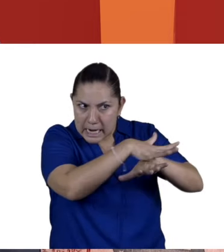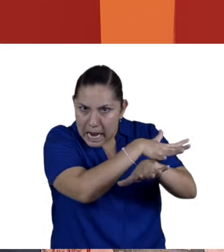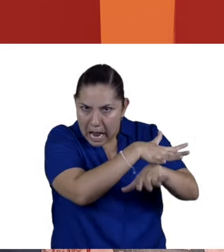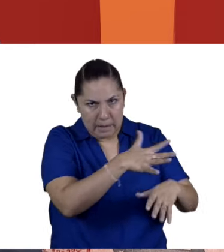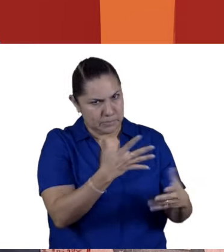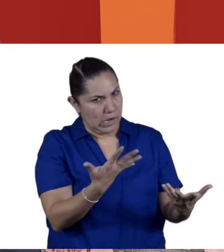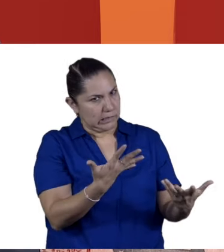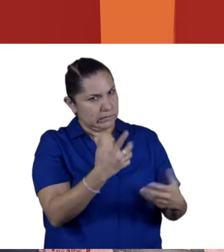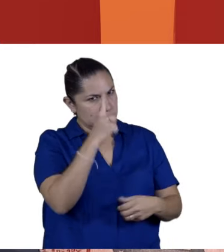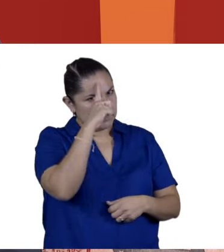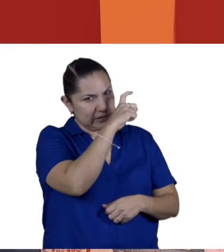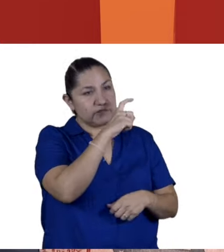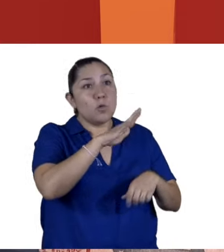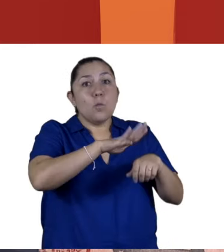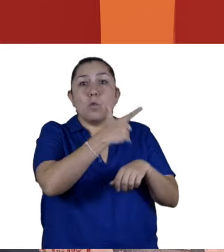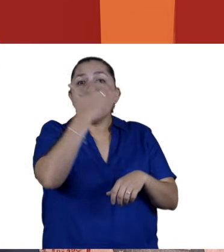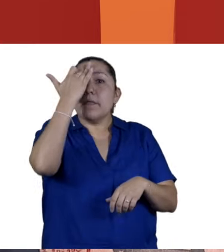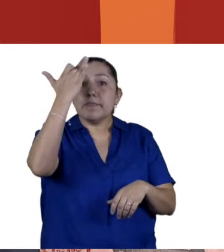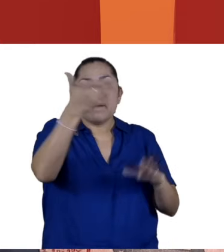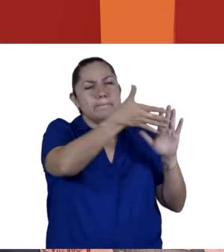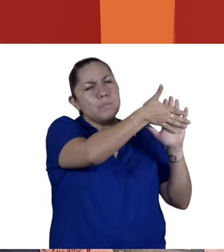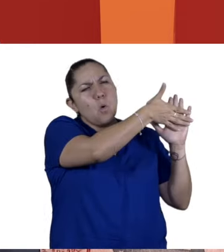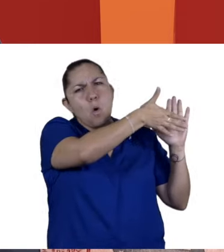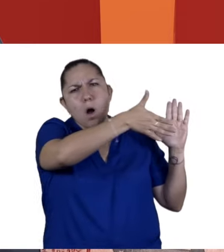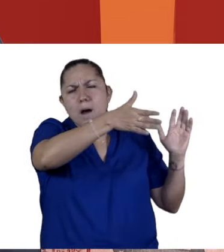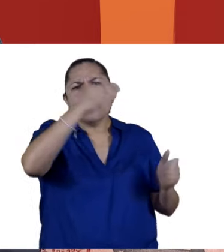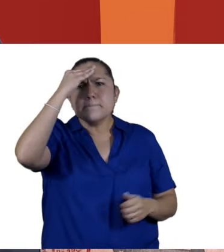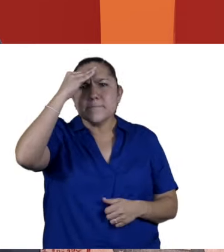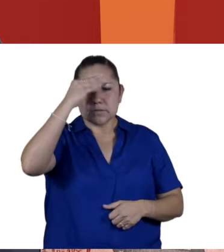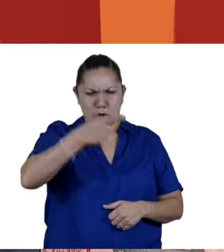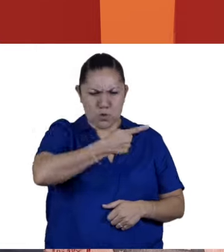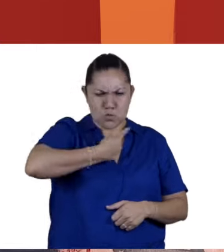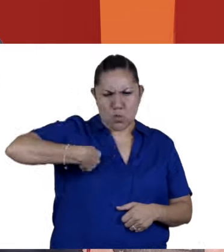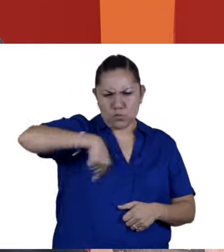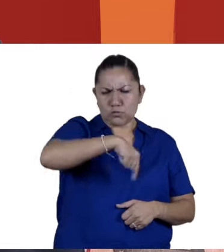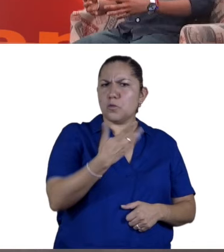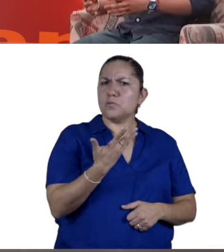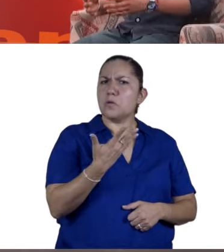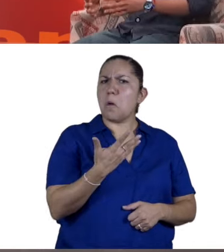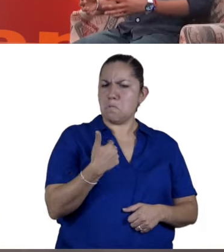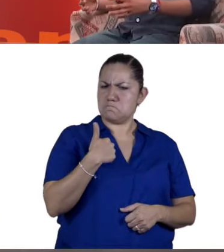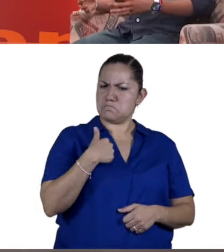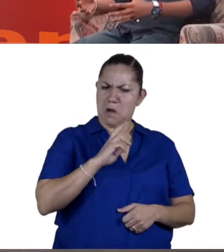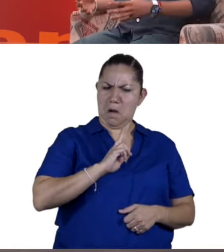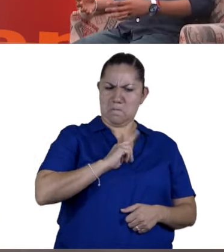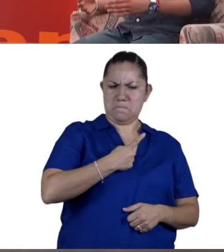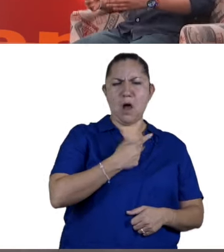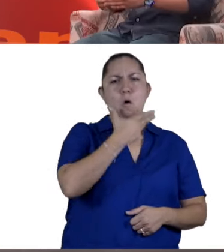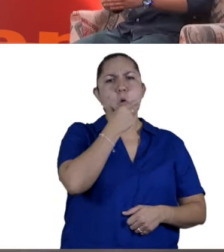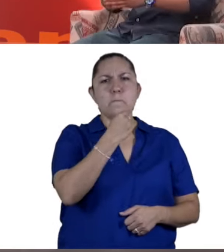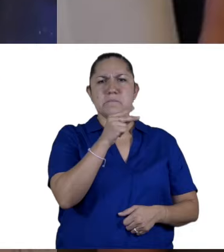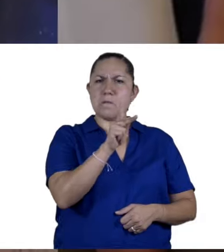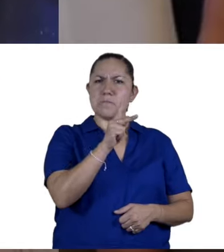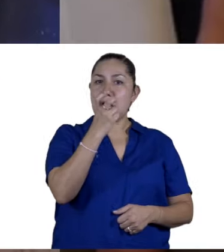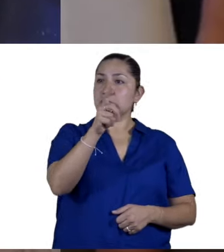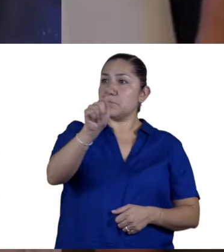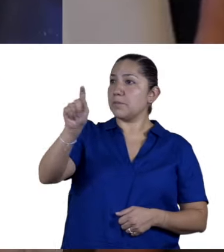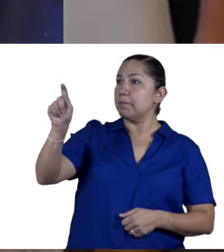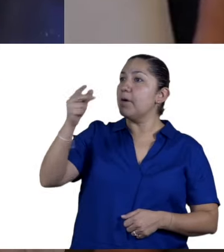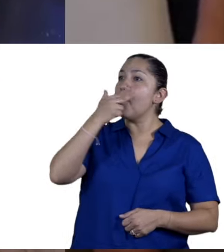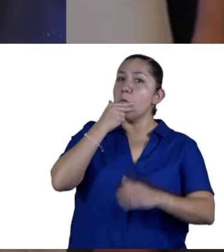a partir de esta invisibilidad de la que estaban hablando mis compañeros. Si bien nos protege en un México machista porque pasamos